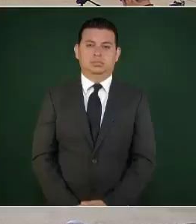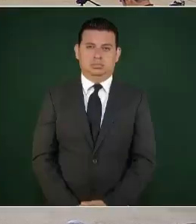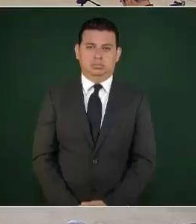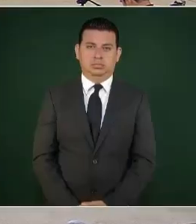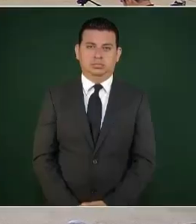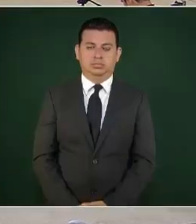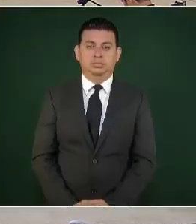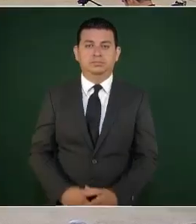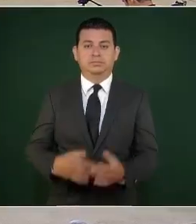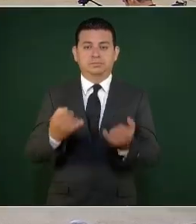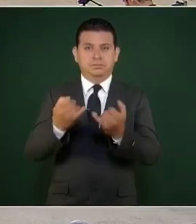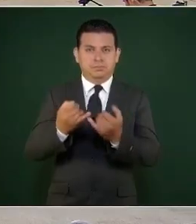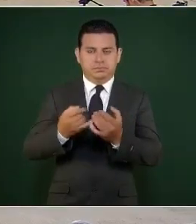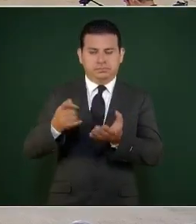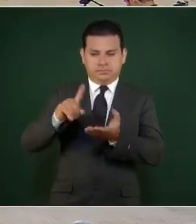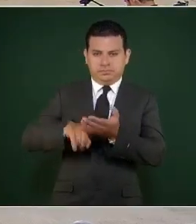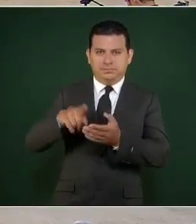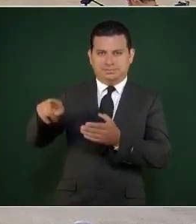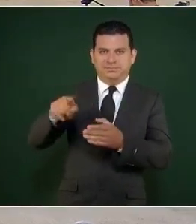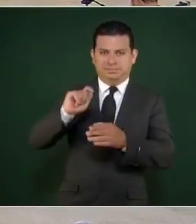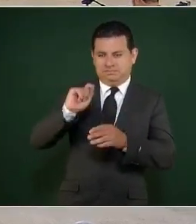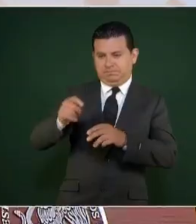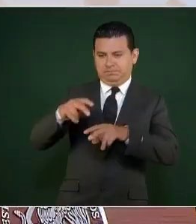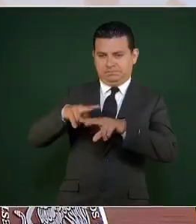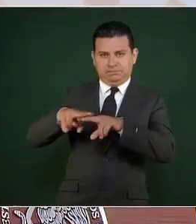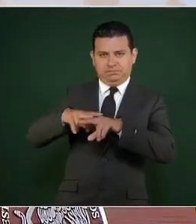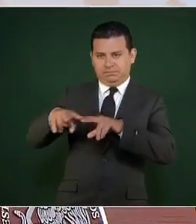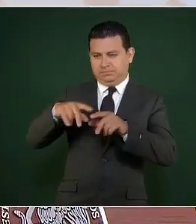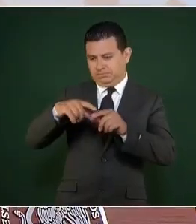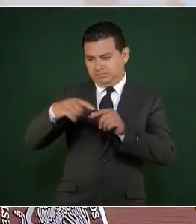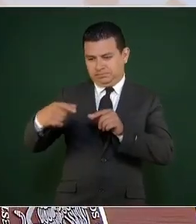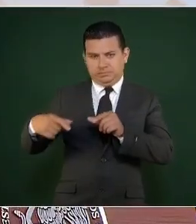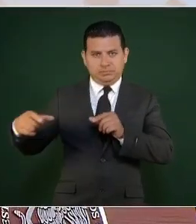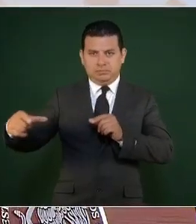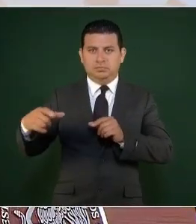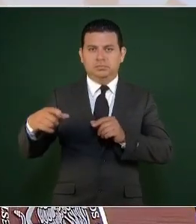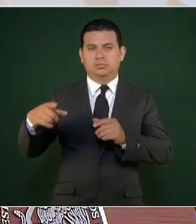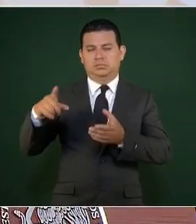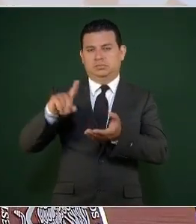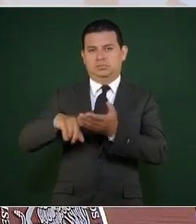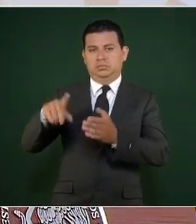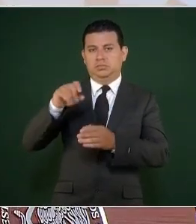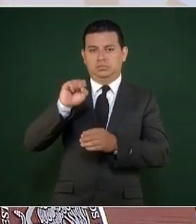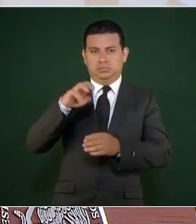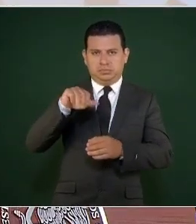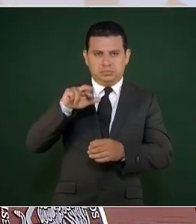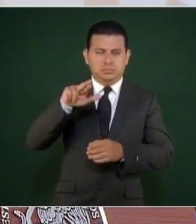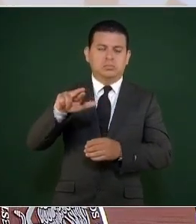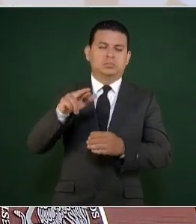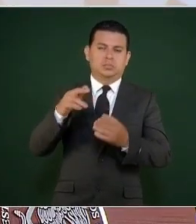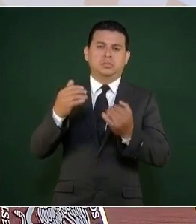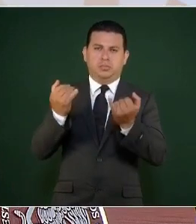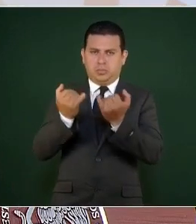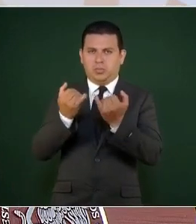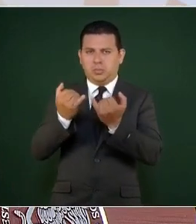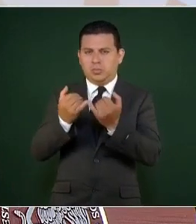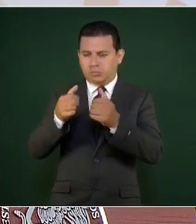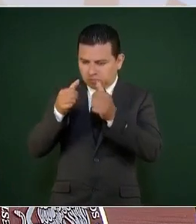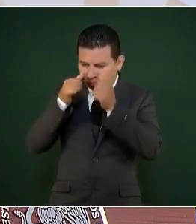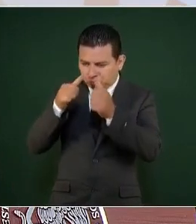corredor interoceánico, este gran proyecto del país, la Secretaría de Marina mantiene